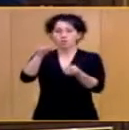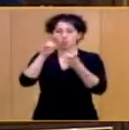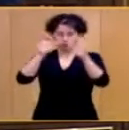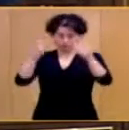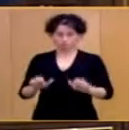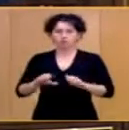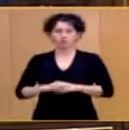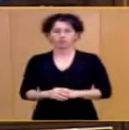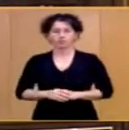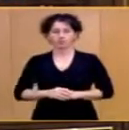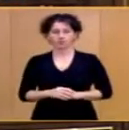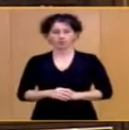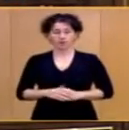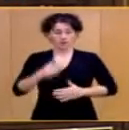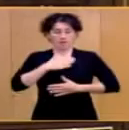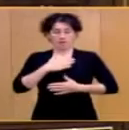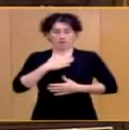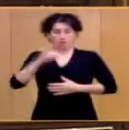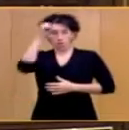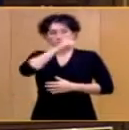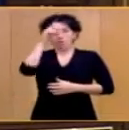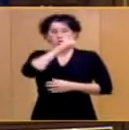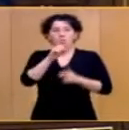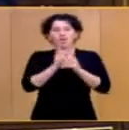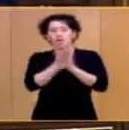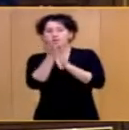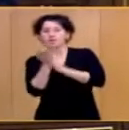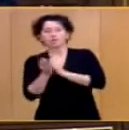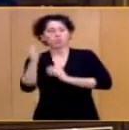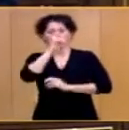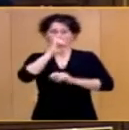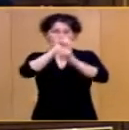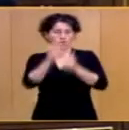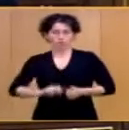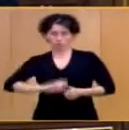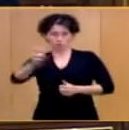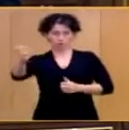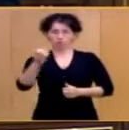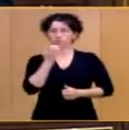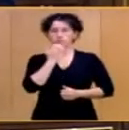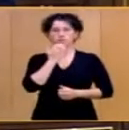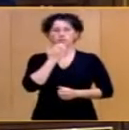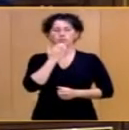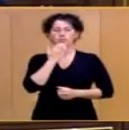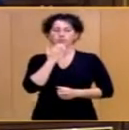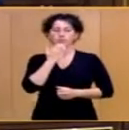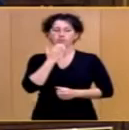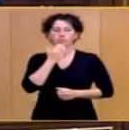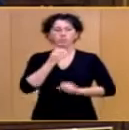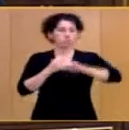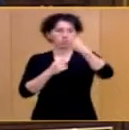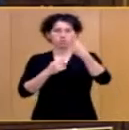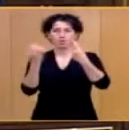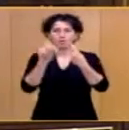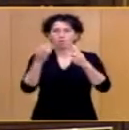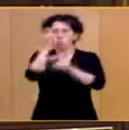punto de vista, las alternativas tienen que avanzar en otra dirección. En primer lugar, sigue siendo necesario movilizar